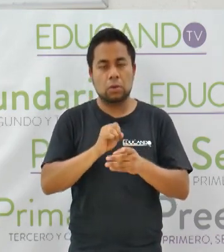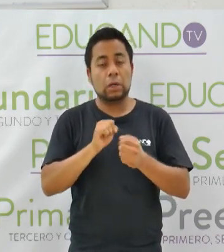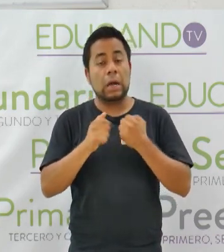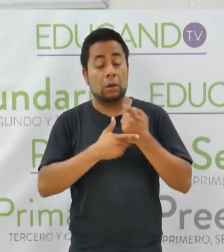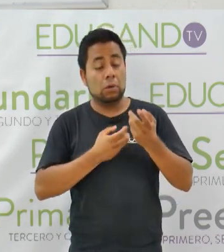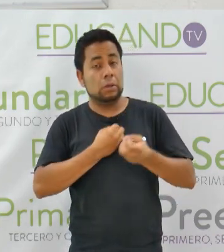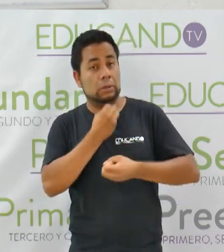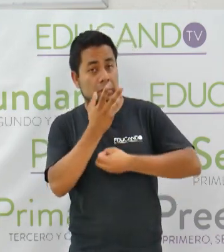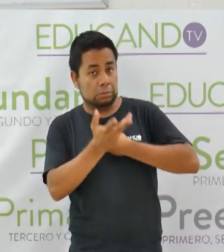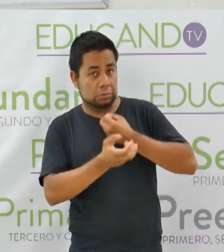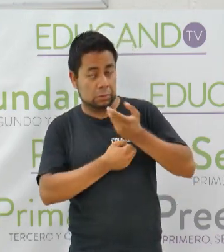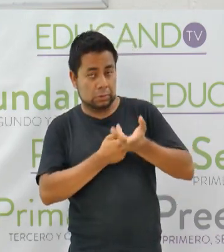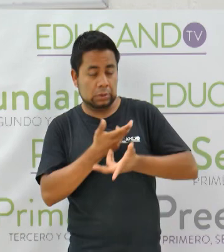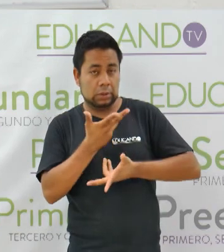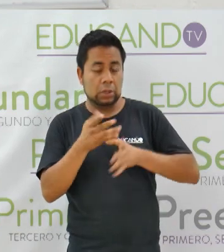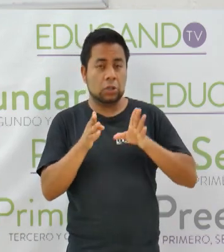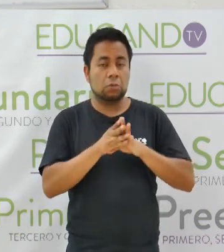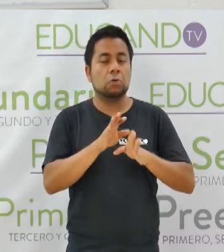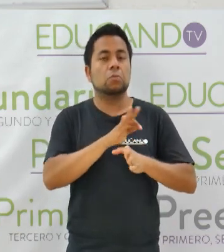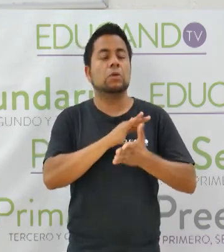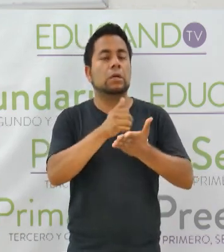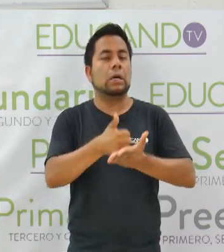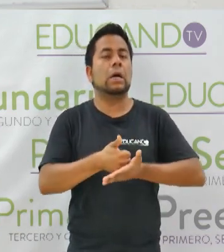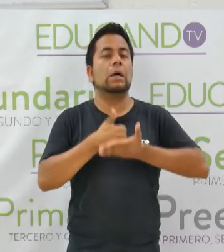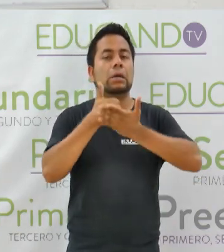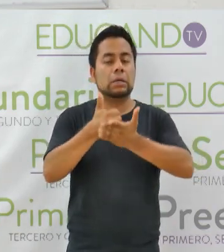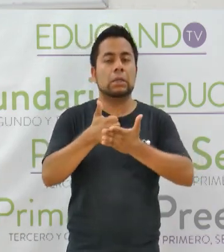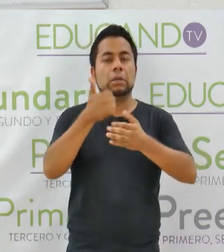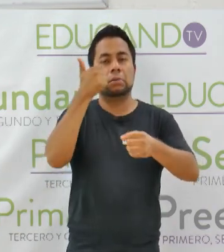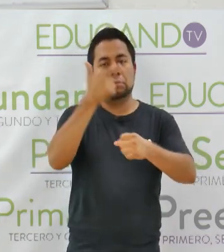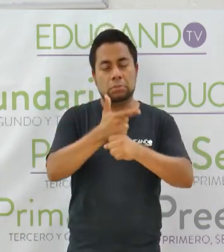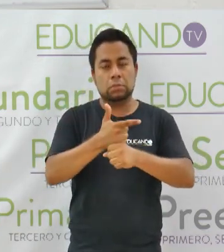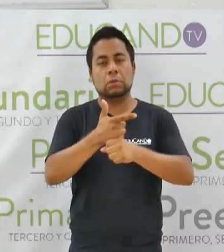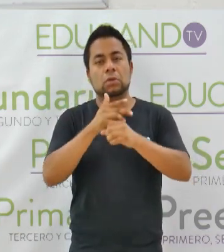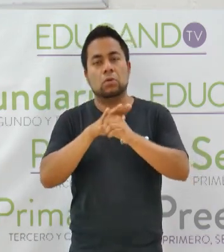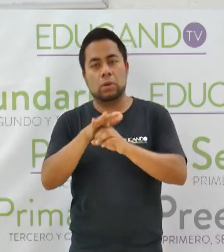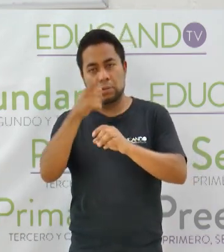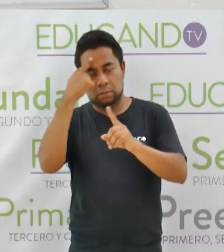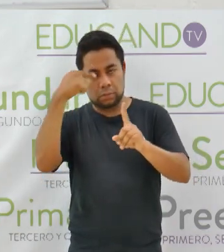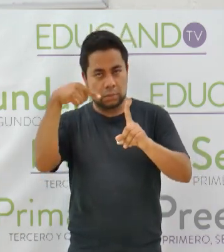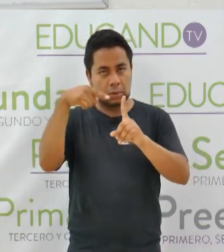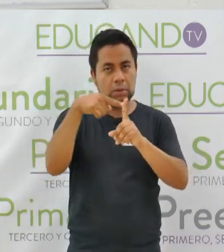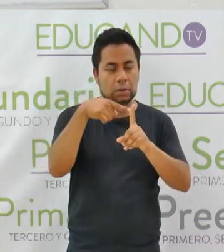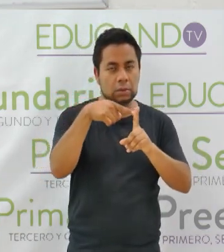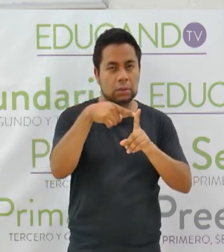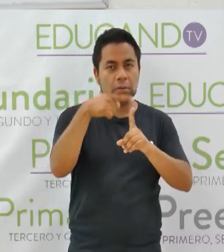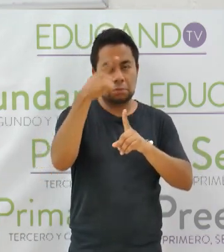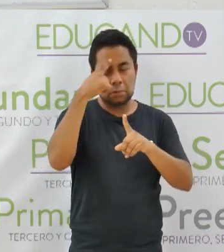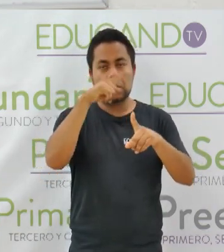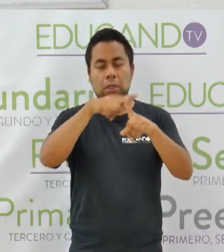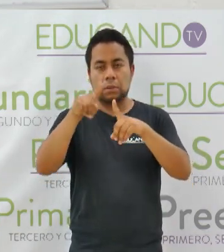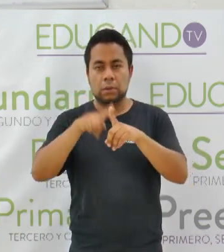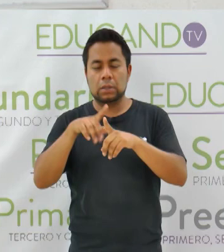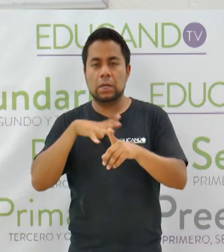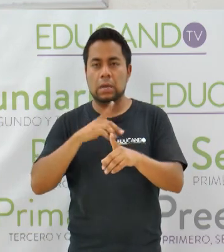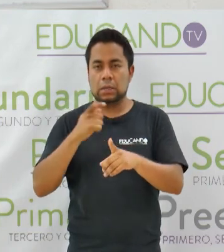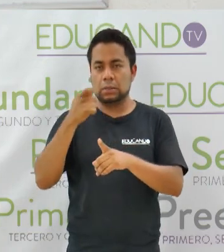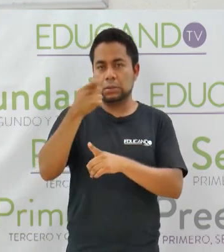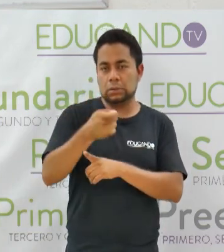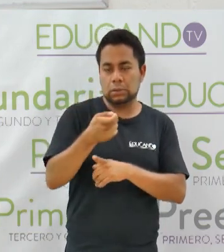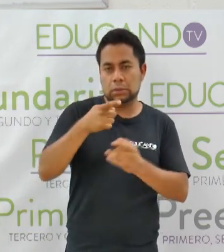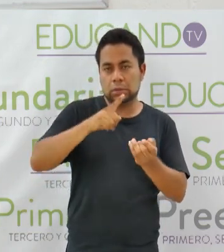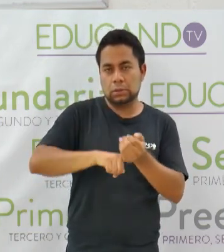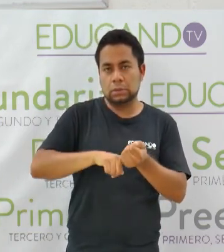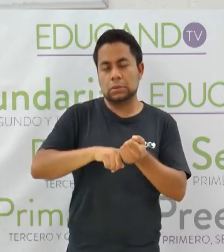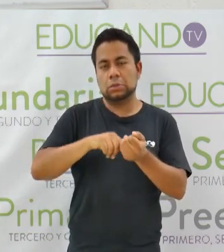algunas expresiones las cuales van a permitir identificar o hacer referencia a un